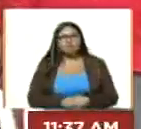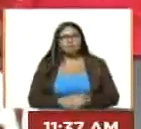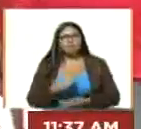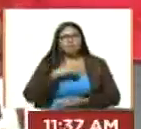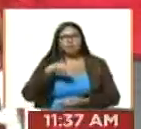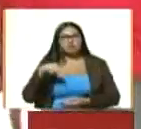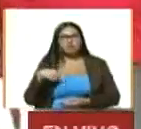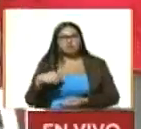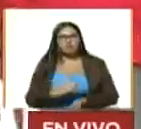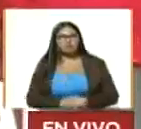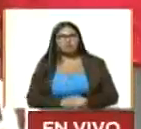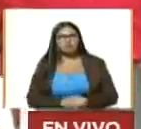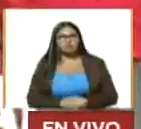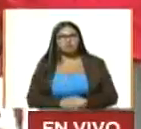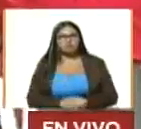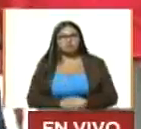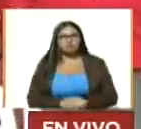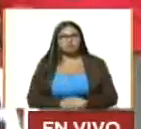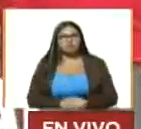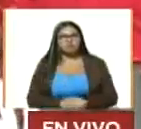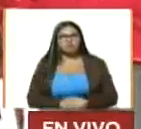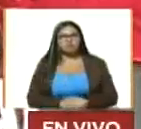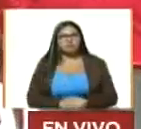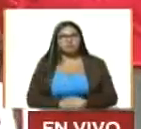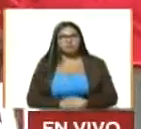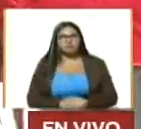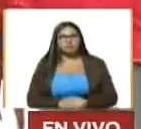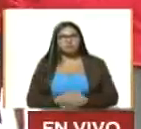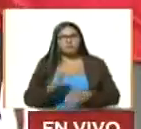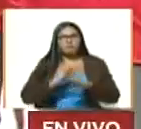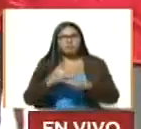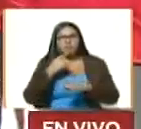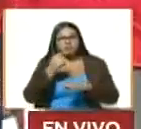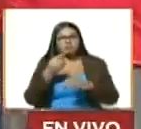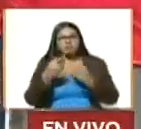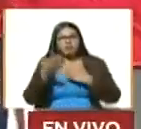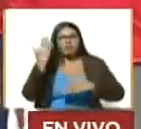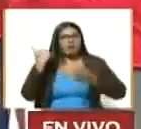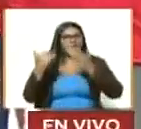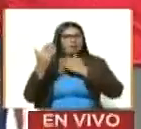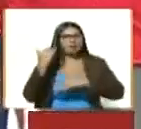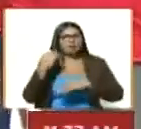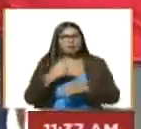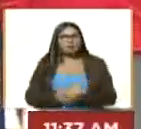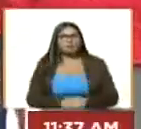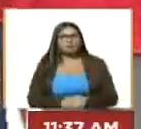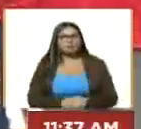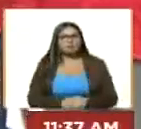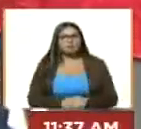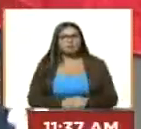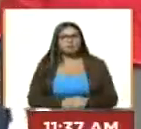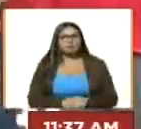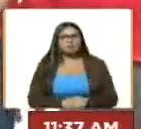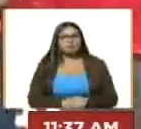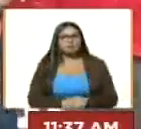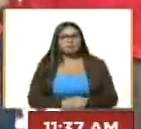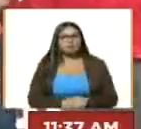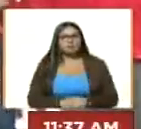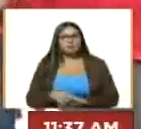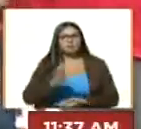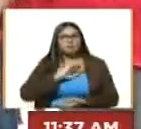capitán, porque, como le decía hace un instante, la historia